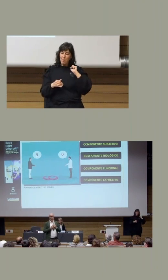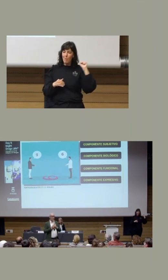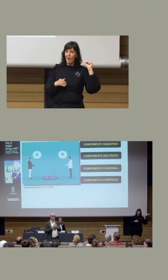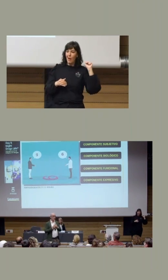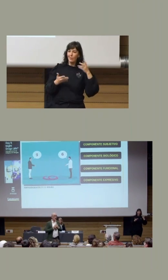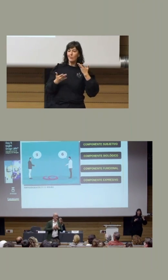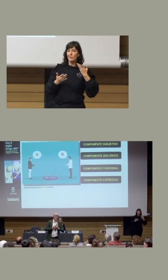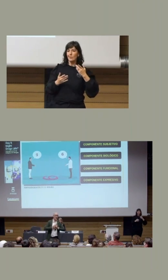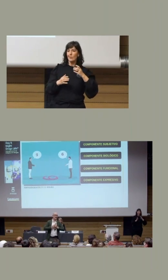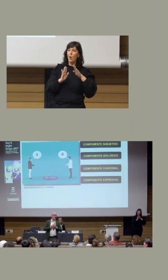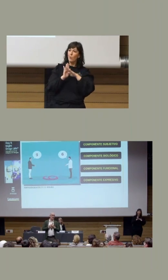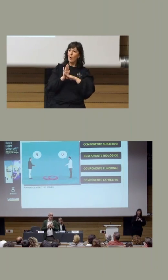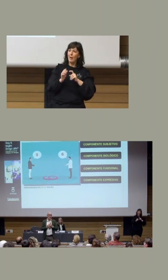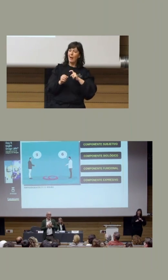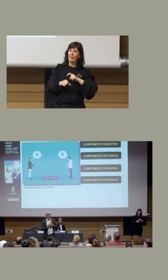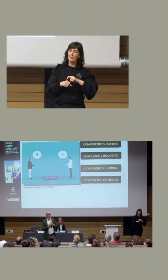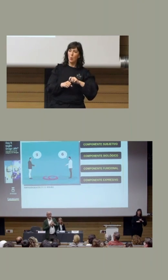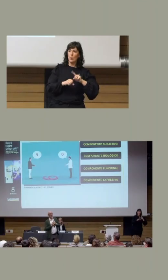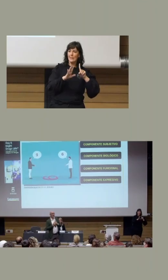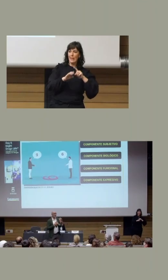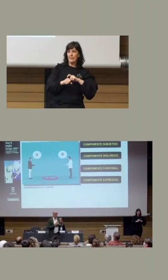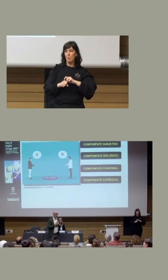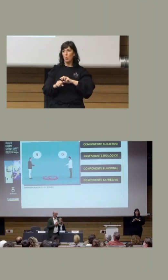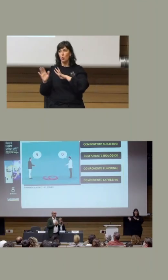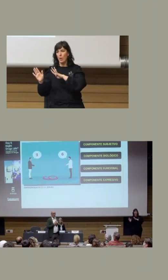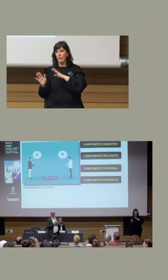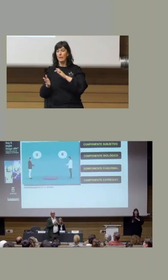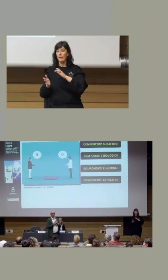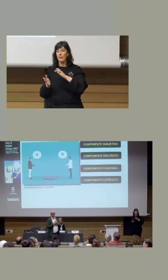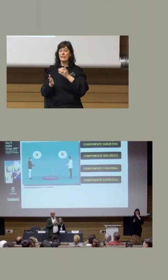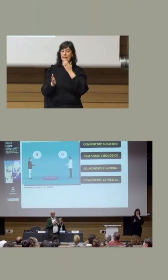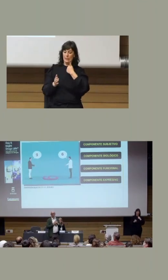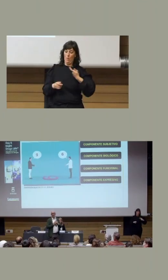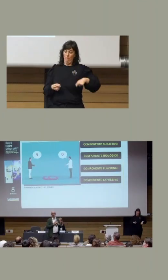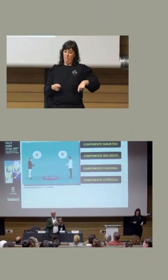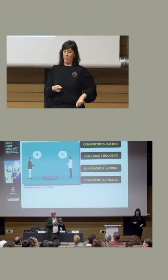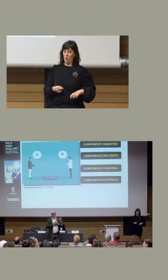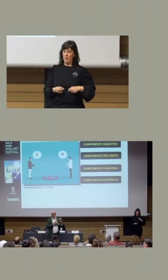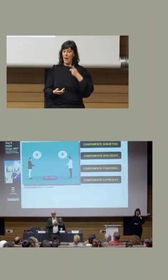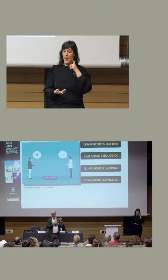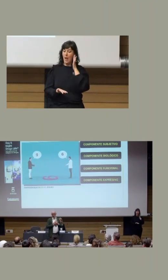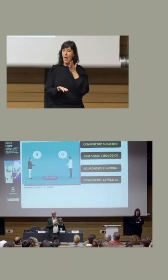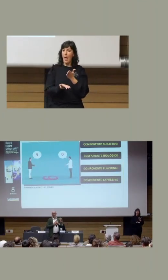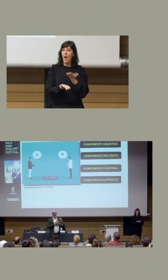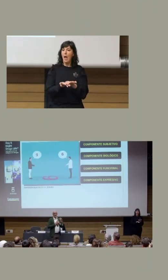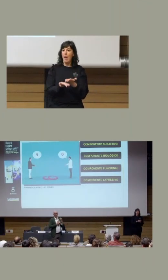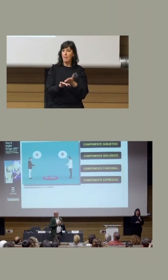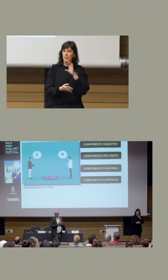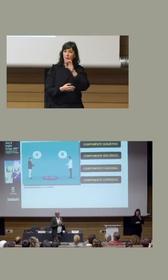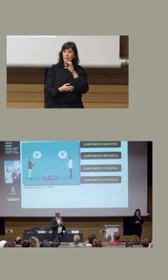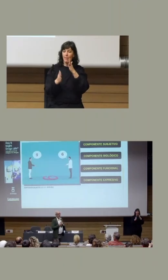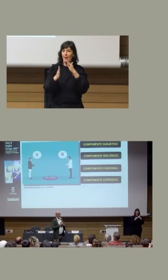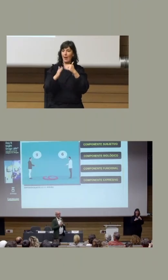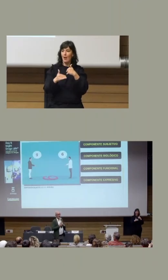yo soy un profesional que no trabajo con evidencia científica, con fundamentos, se apodera de mí mi experiencia. Si para mí era un recuerdo